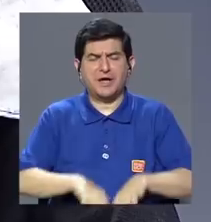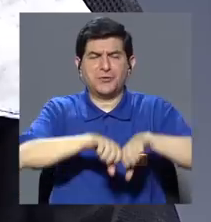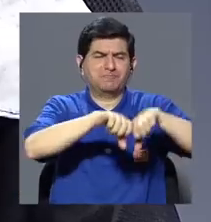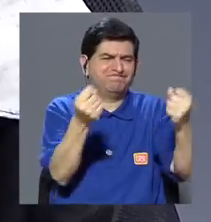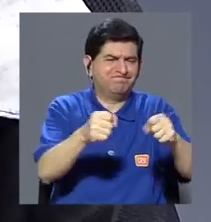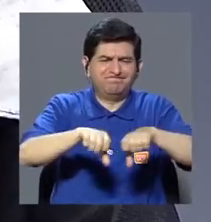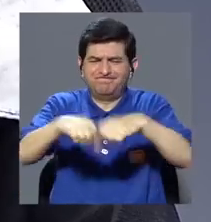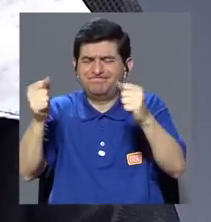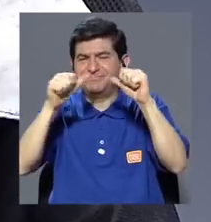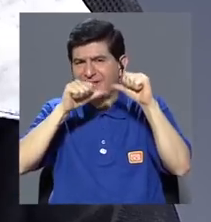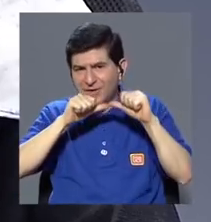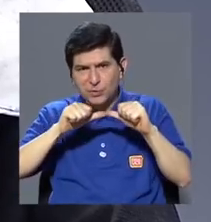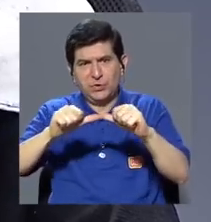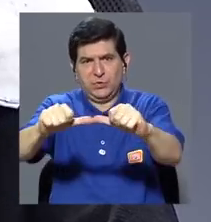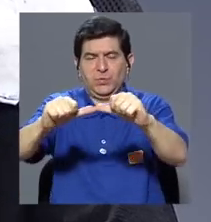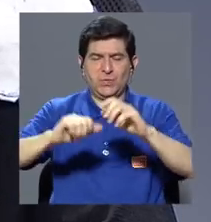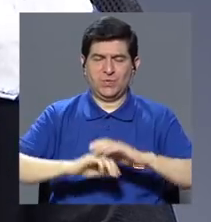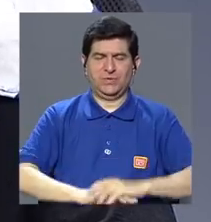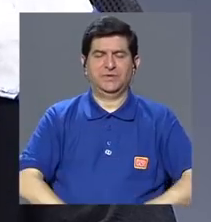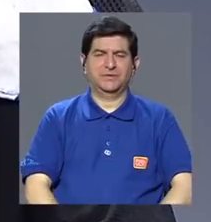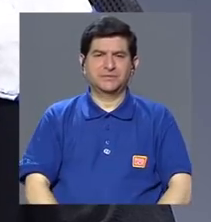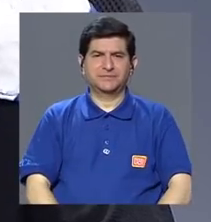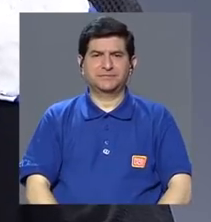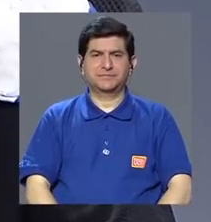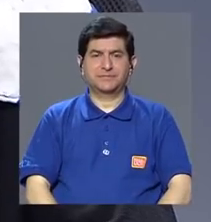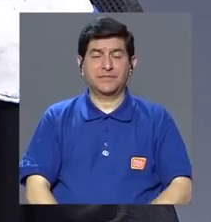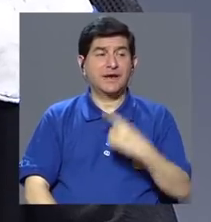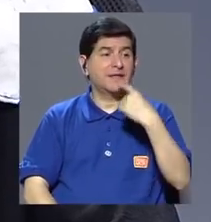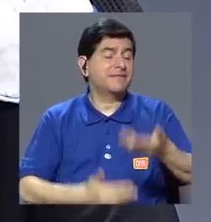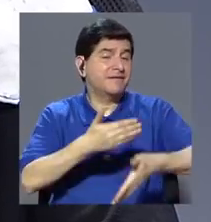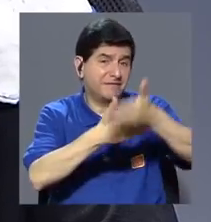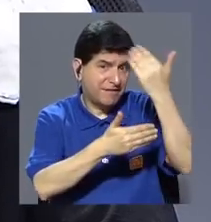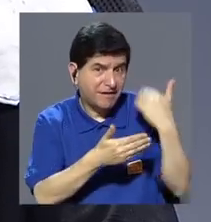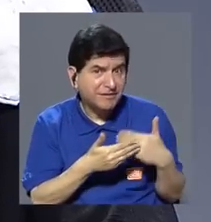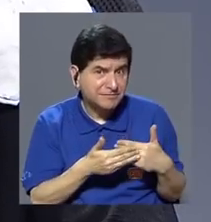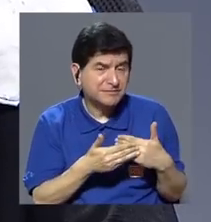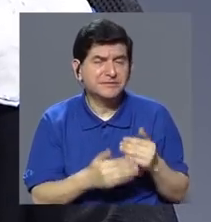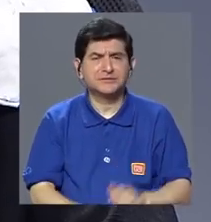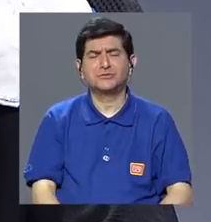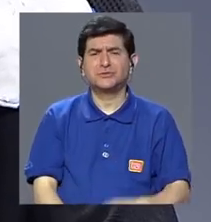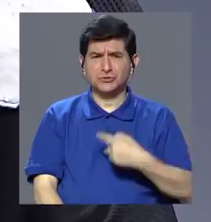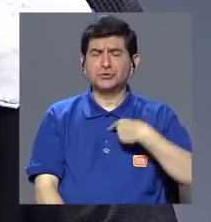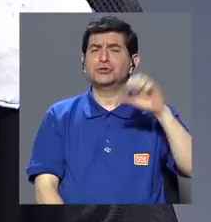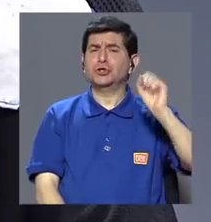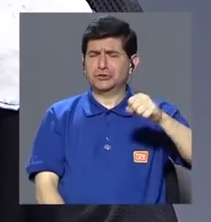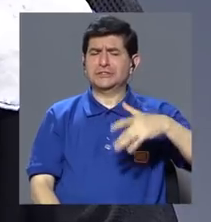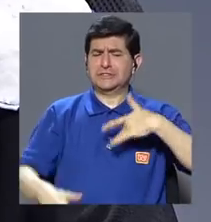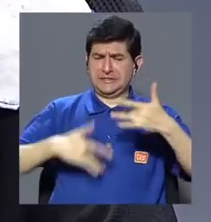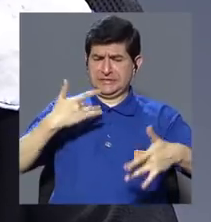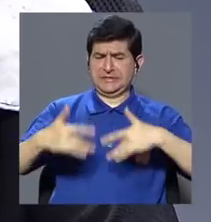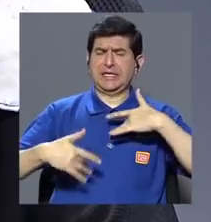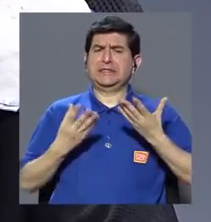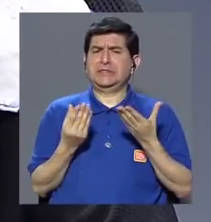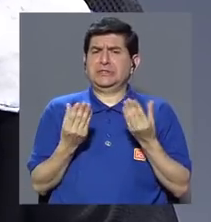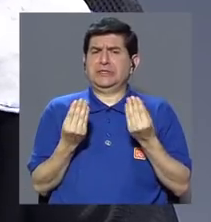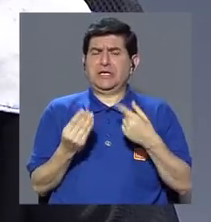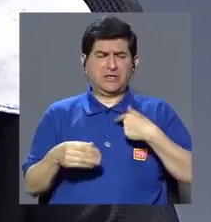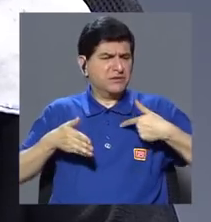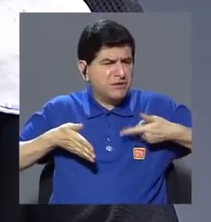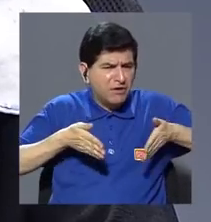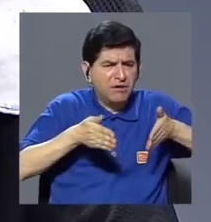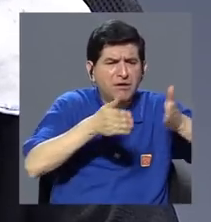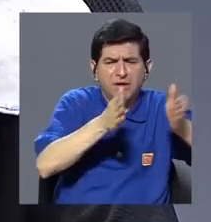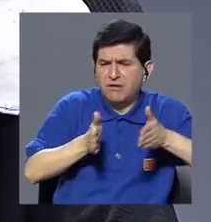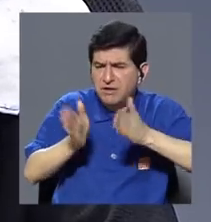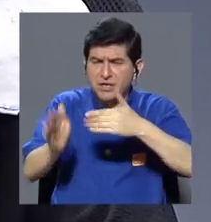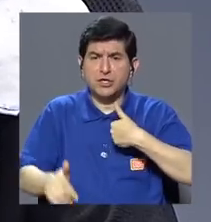violentado se siguen violentando y como yo te comentaba este yo si yo sentía un miedo yo don daba por las calles y